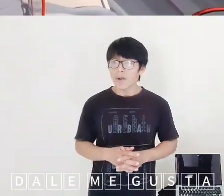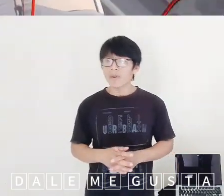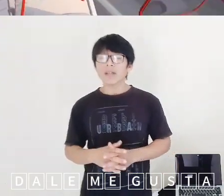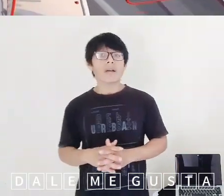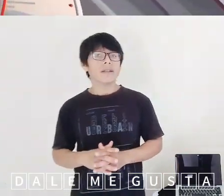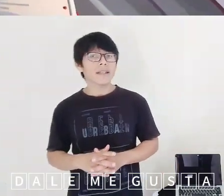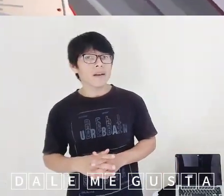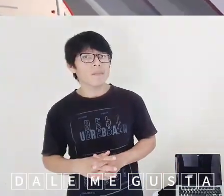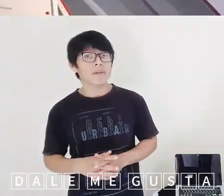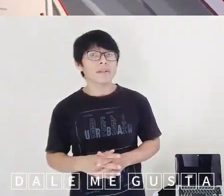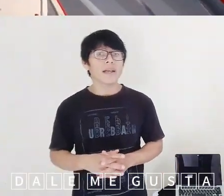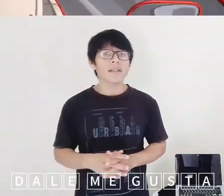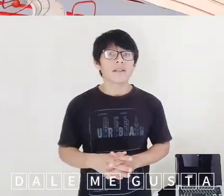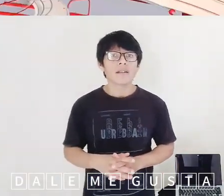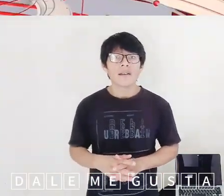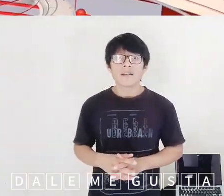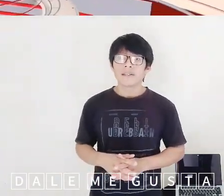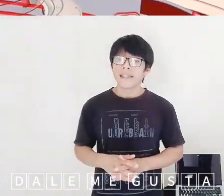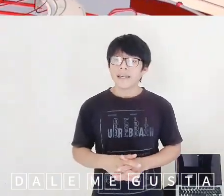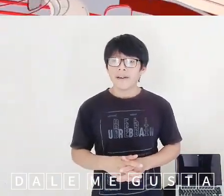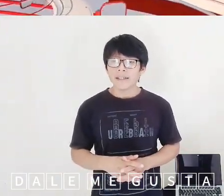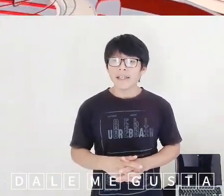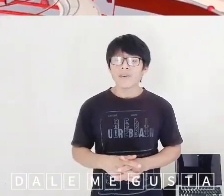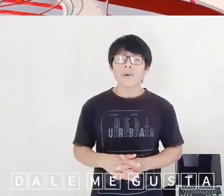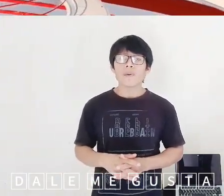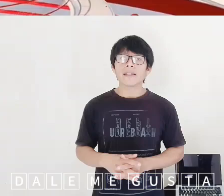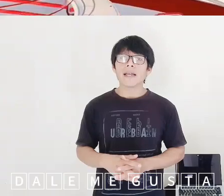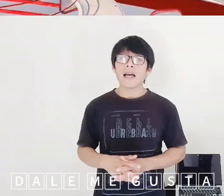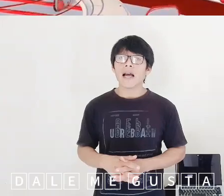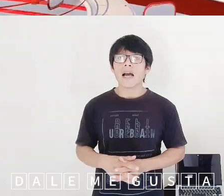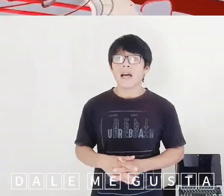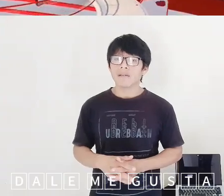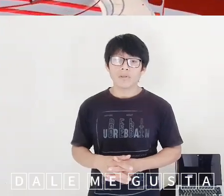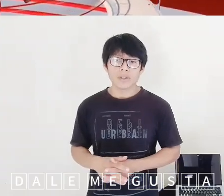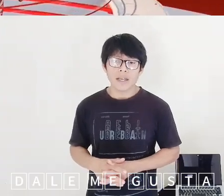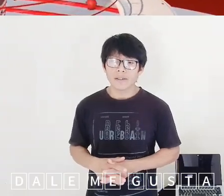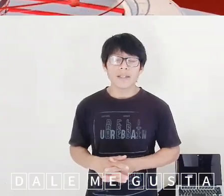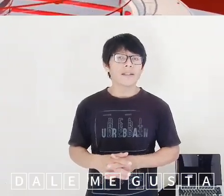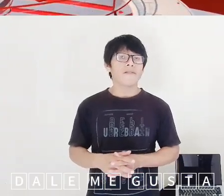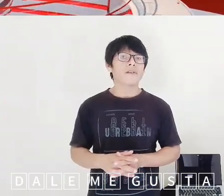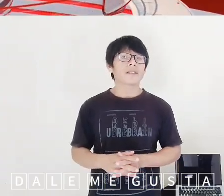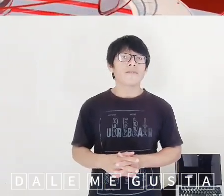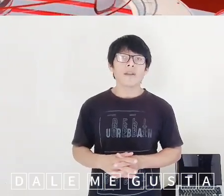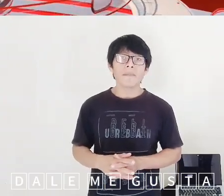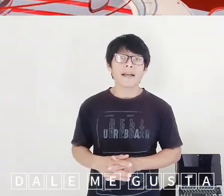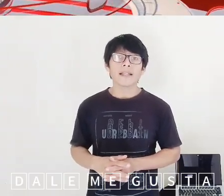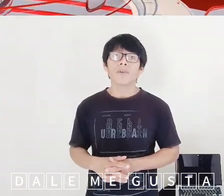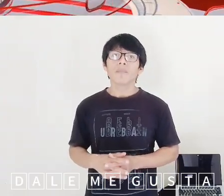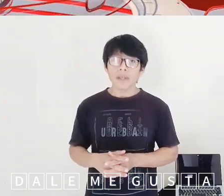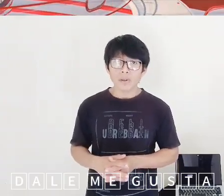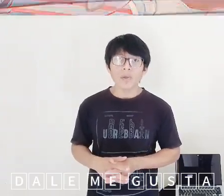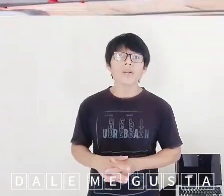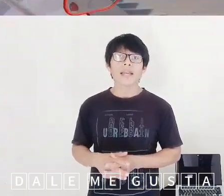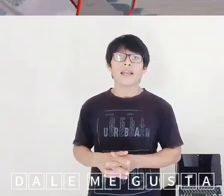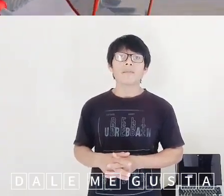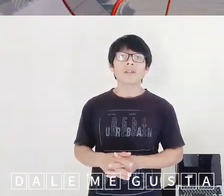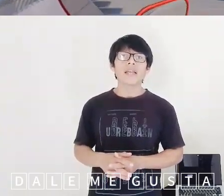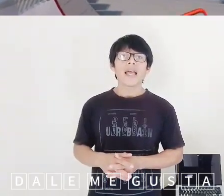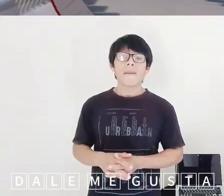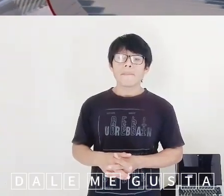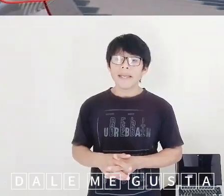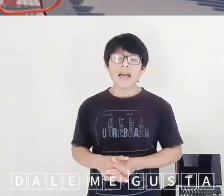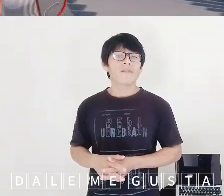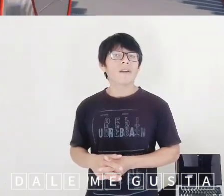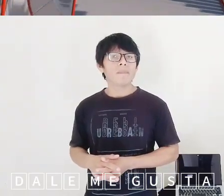Genaro García Luna todavía tiene la oportunidad de llevarse de corbata a, no sé, a Vicente Fox y a Felipe Calderón, porque todos